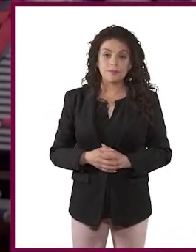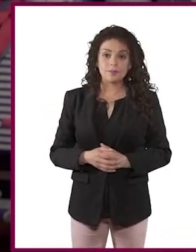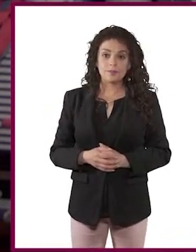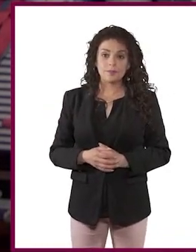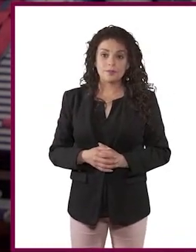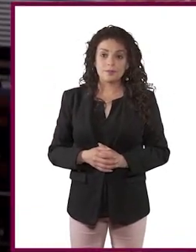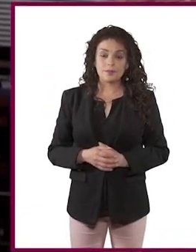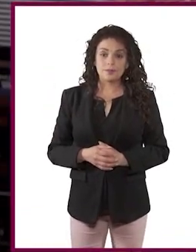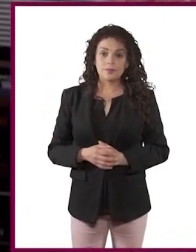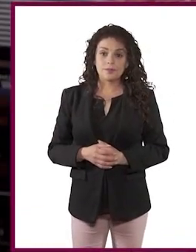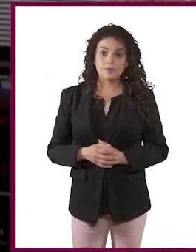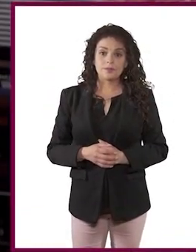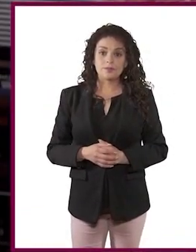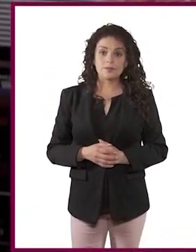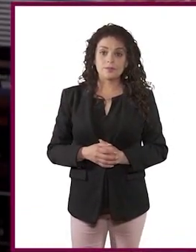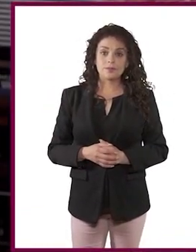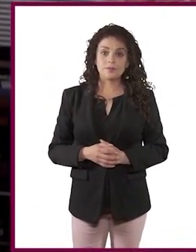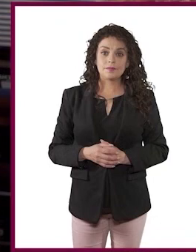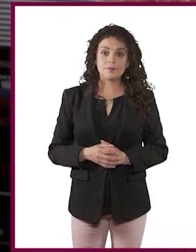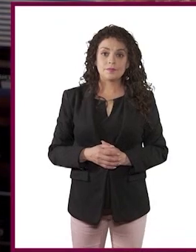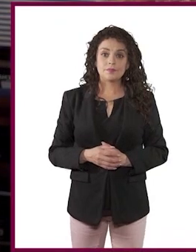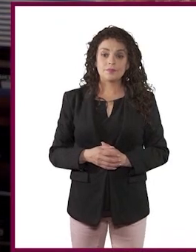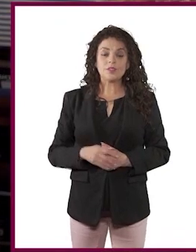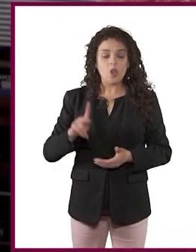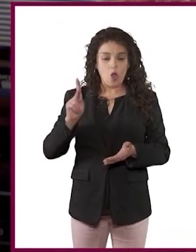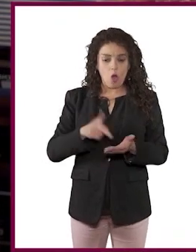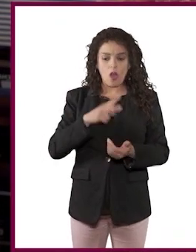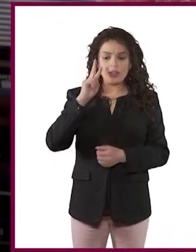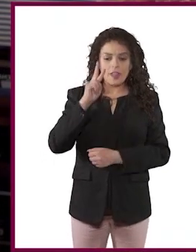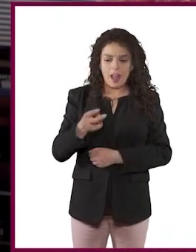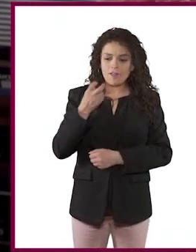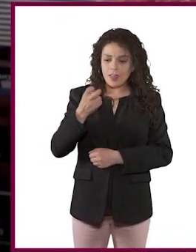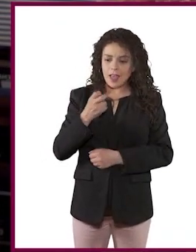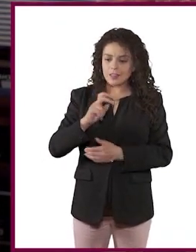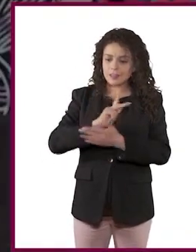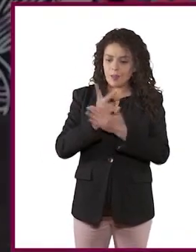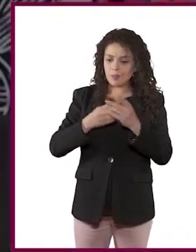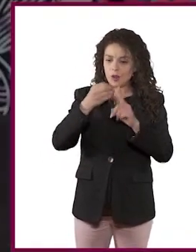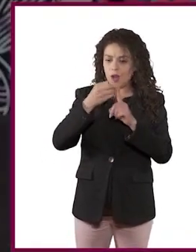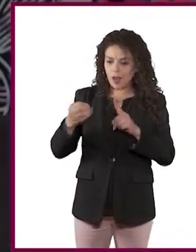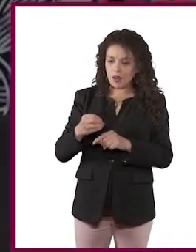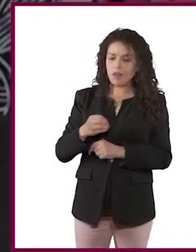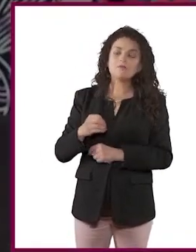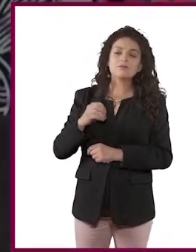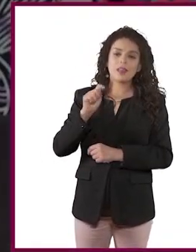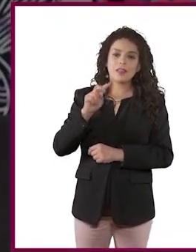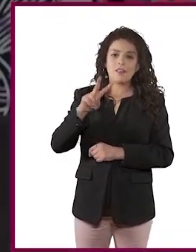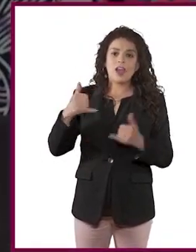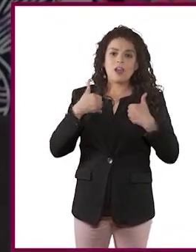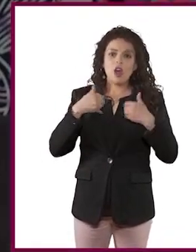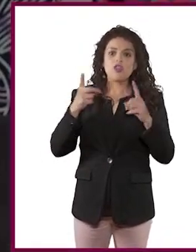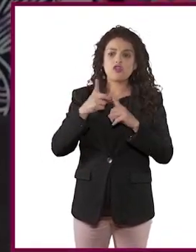facebook.me/Jóvenes en Casa. Vuelve a ver los programas de Jóvenes en TV en